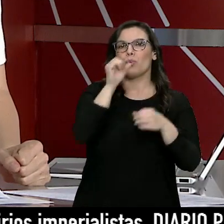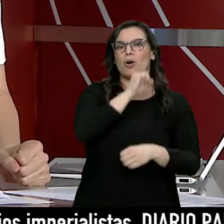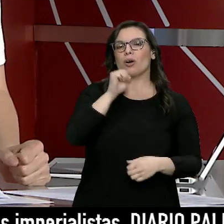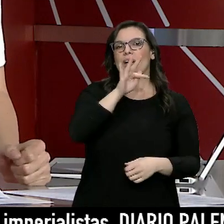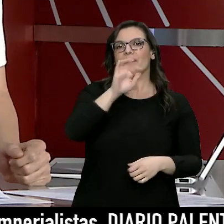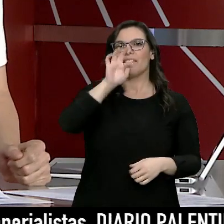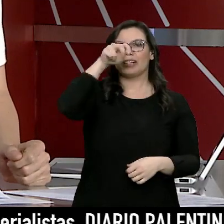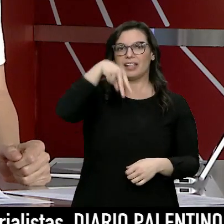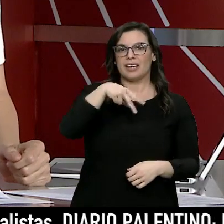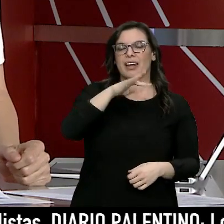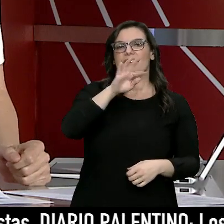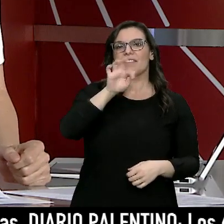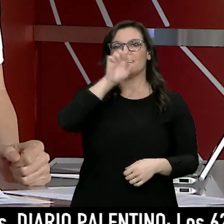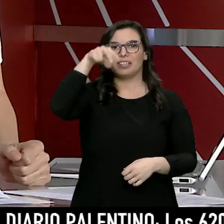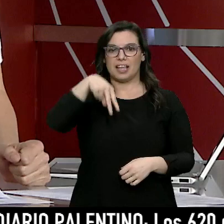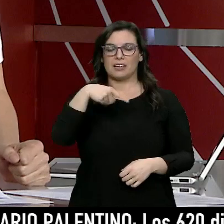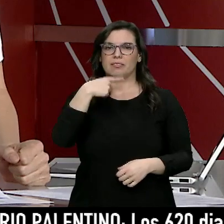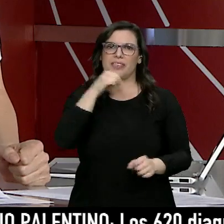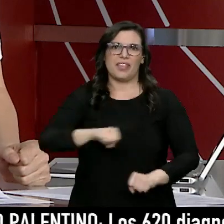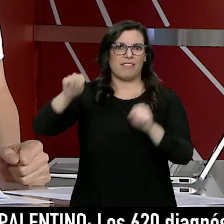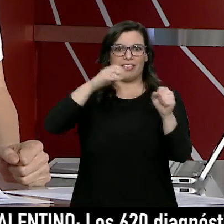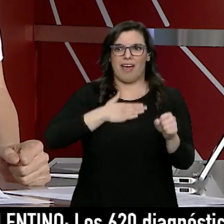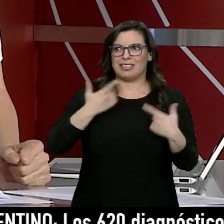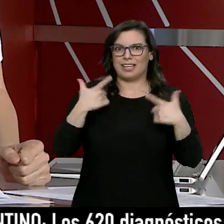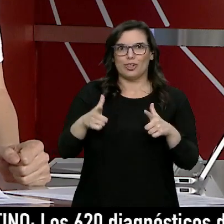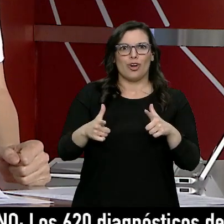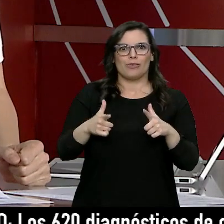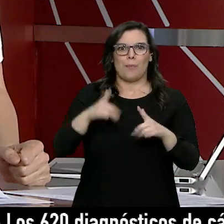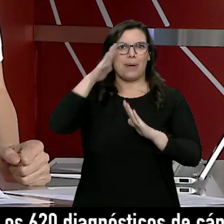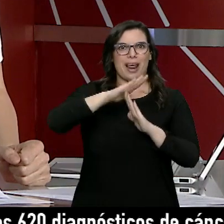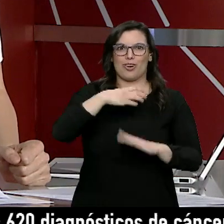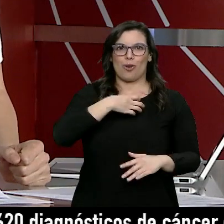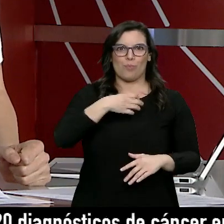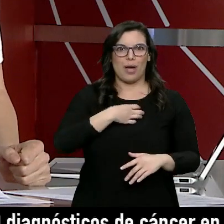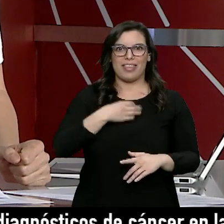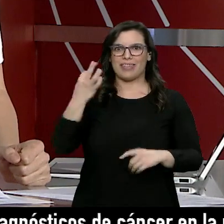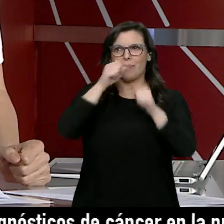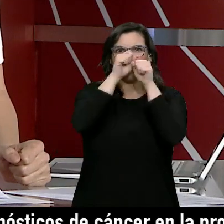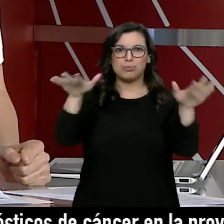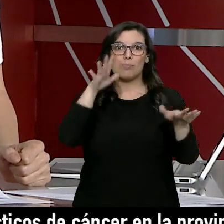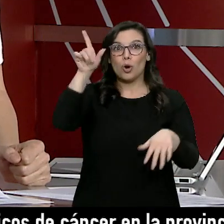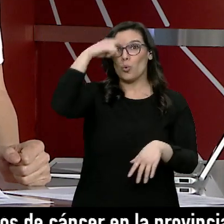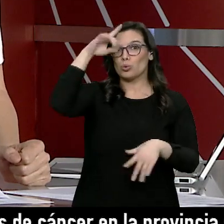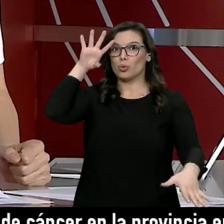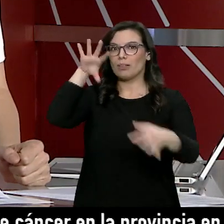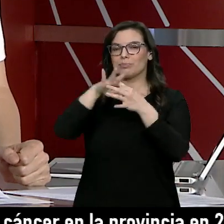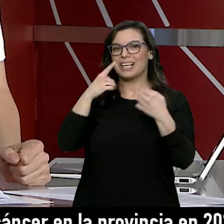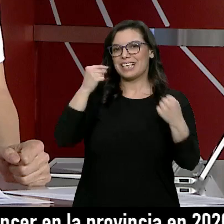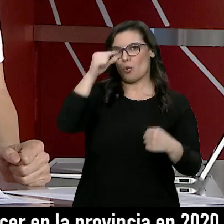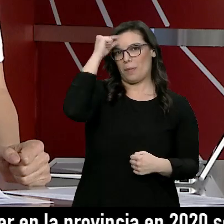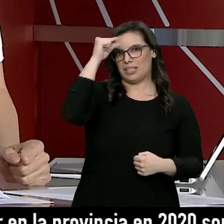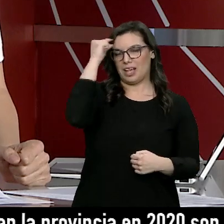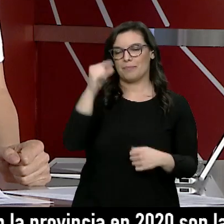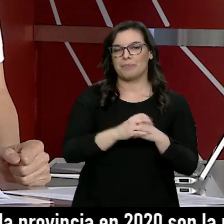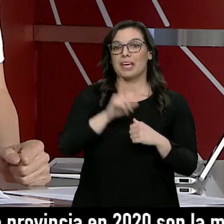Feten Feten defendían que su sector está obligado a no parar y a hacerse oír por el medio que sea, porque la cultura tiene que ver con la salud mental.